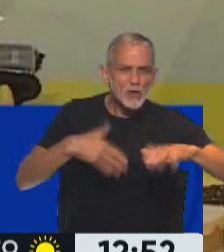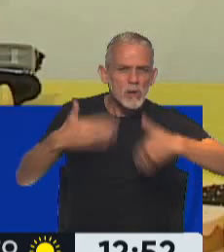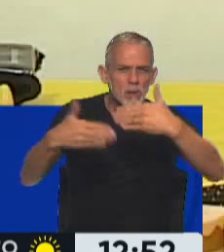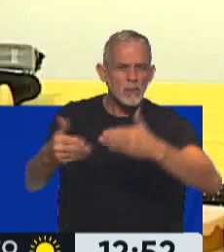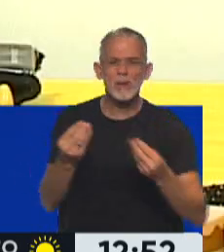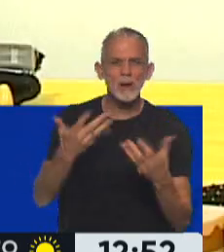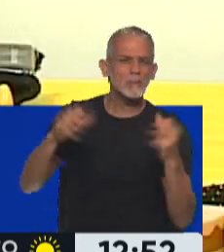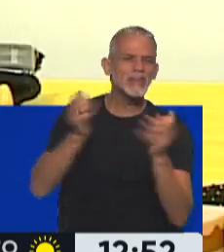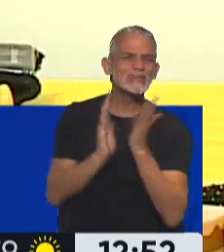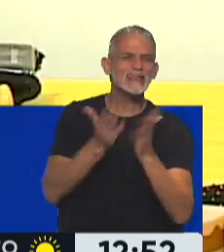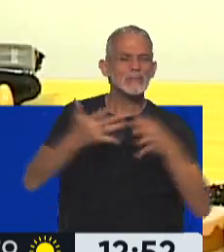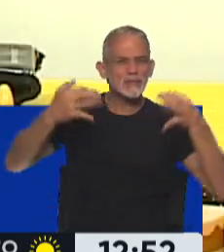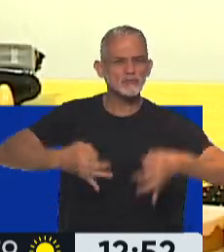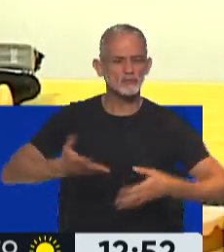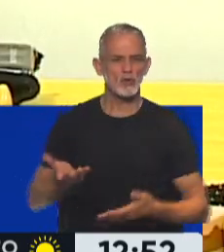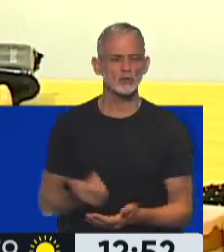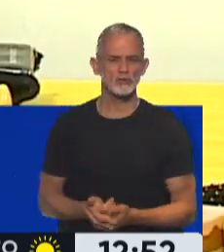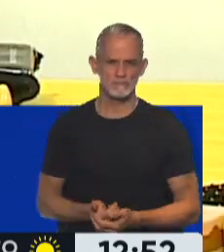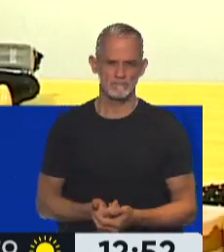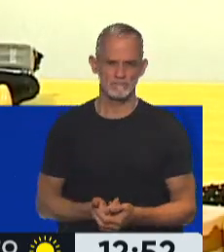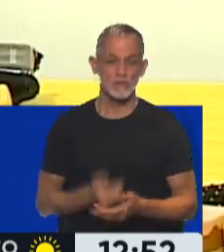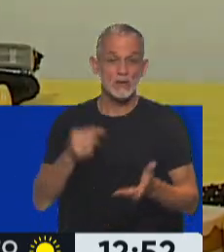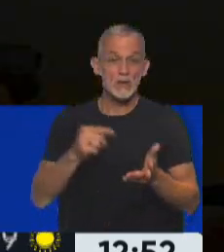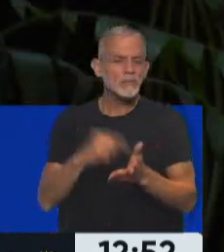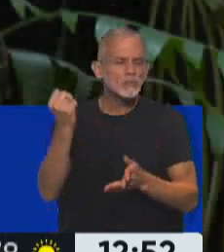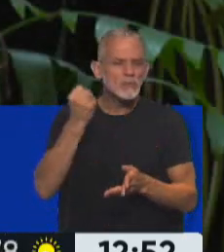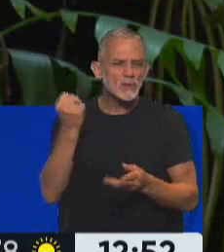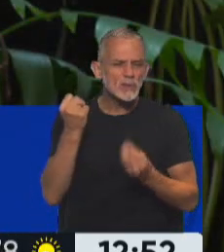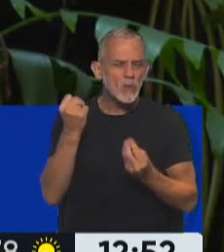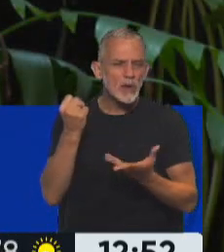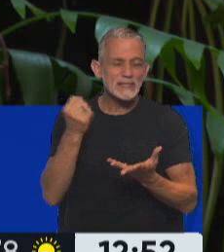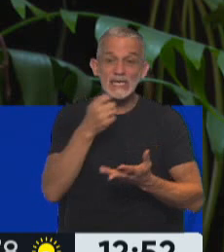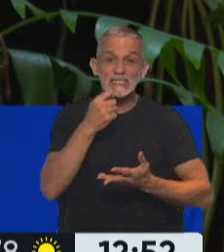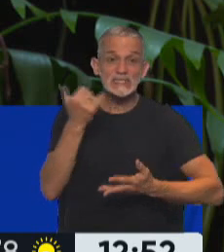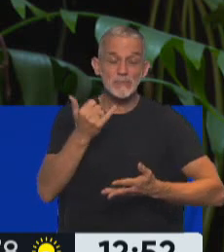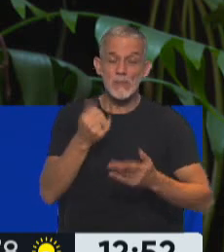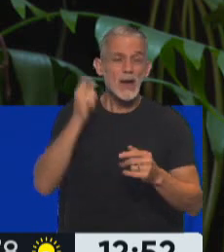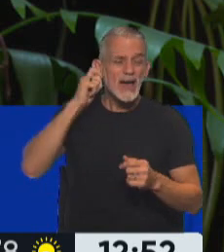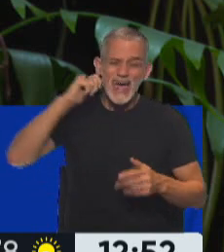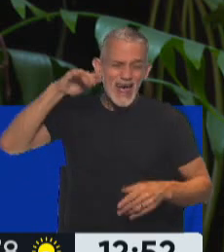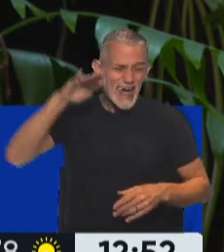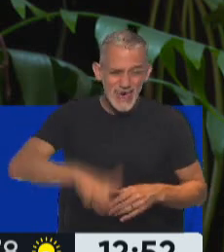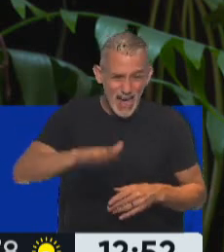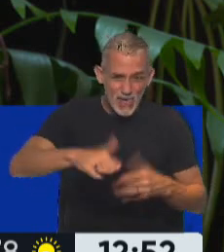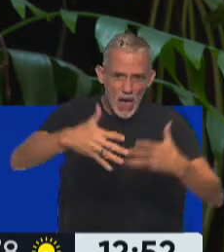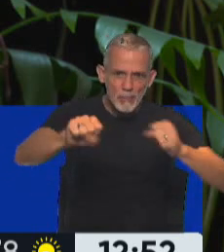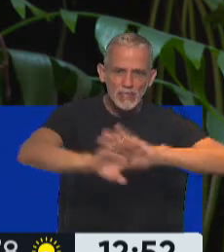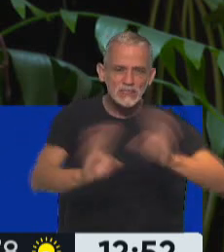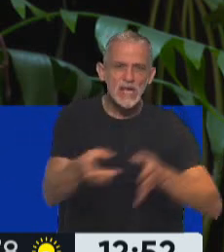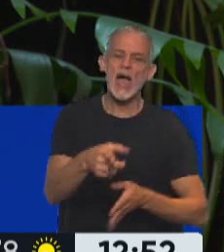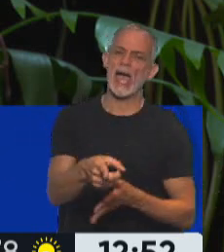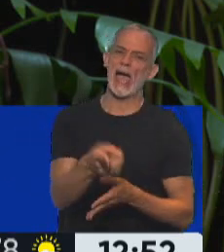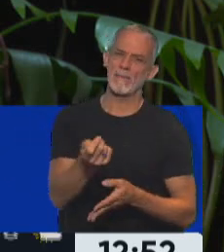el hallazgo de tratamientos terapéuticos. Un punto importante es, cuanto más temprano vos diagnosticás,